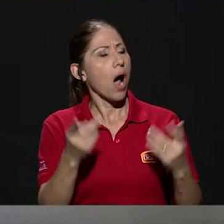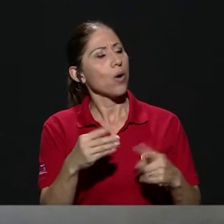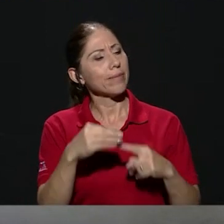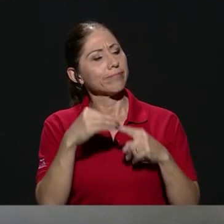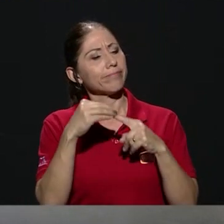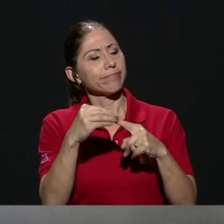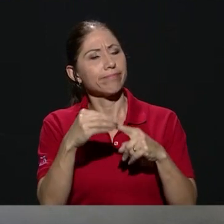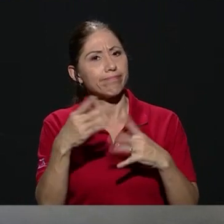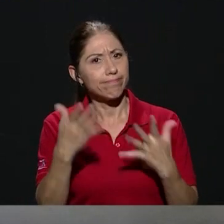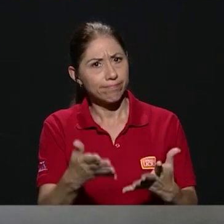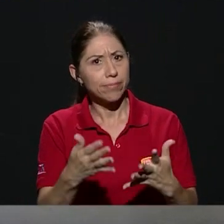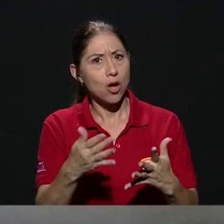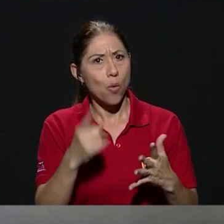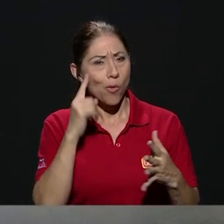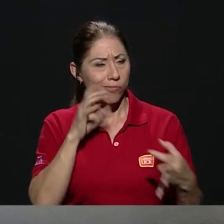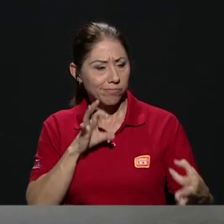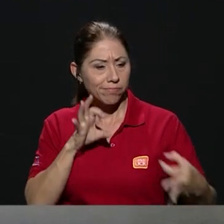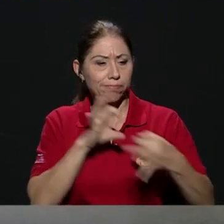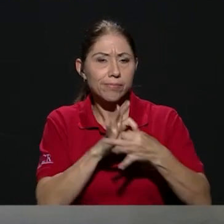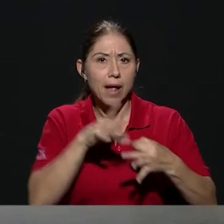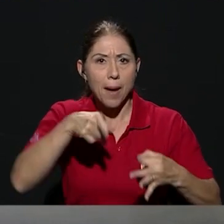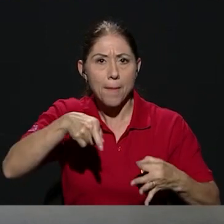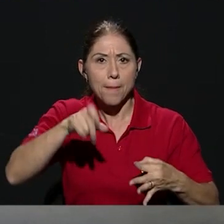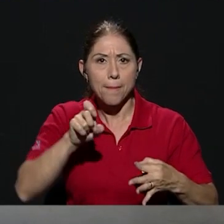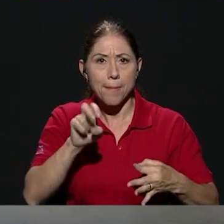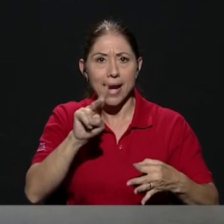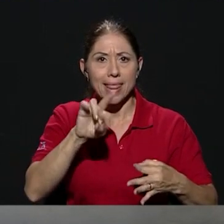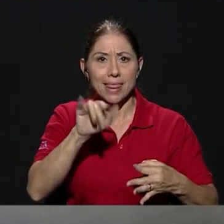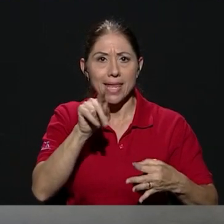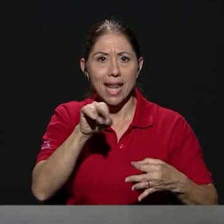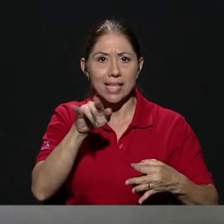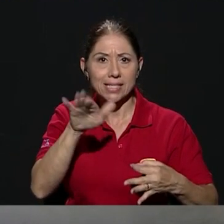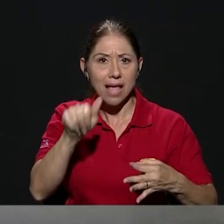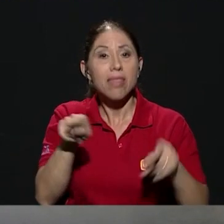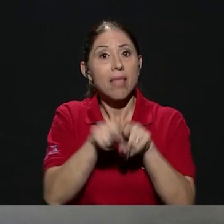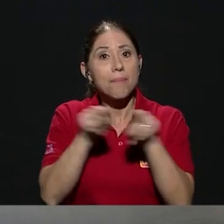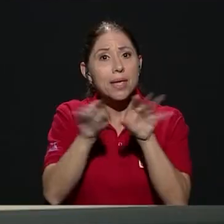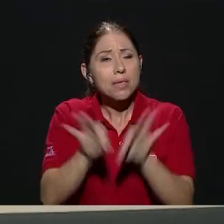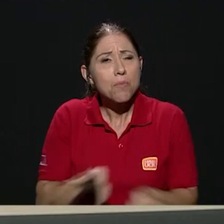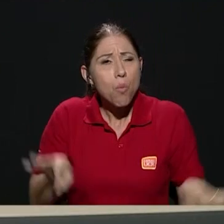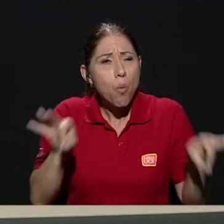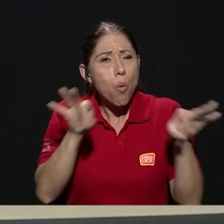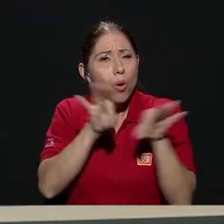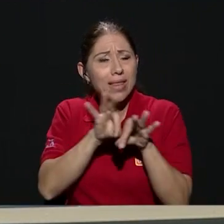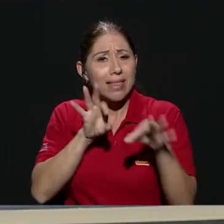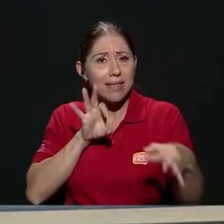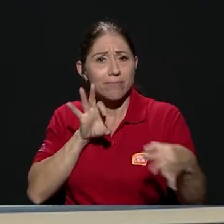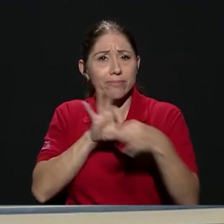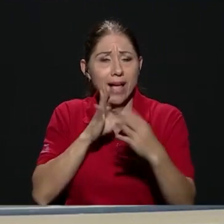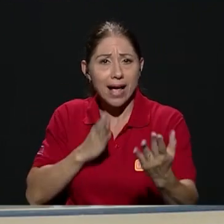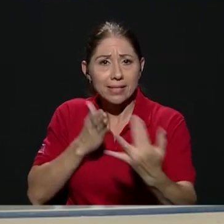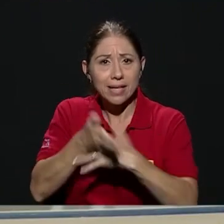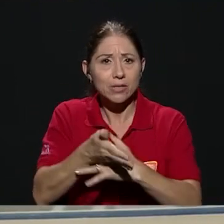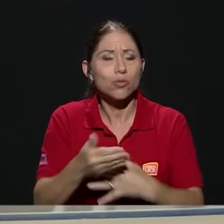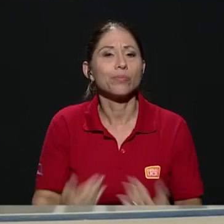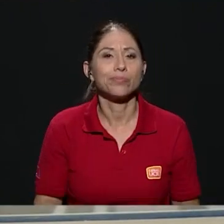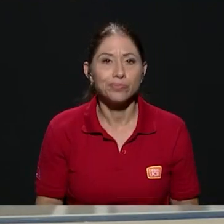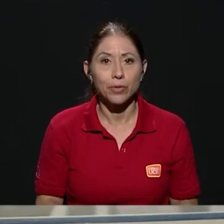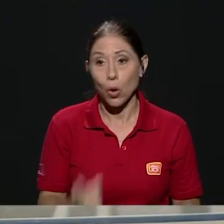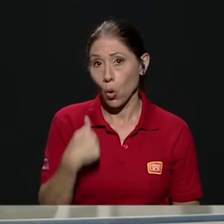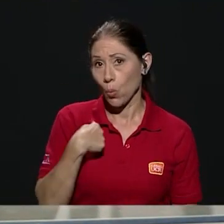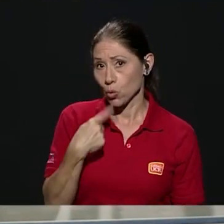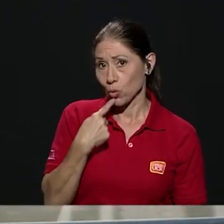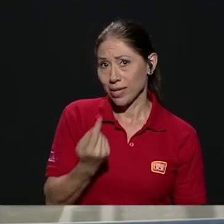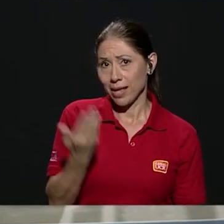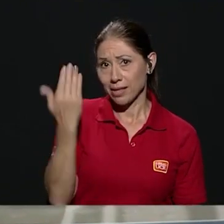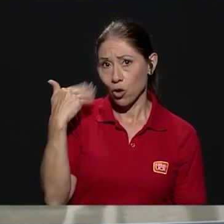pertinencia que también es muy importante y que va ligada con el acceso. ¿Por qué? Porque, como lo mencioné anteriormente, lo de la